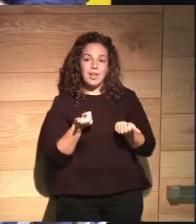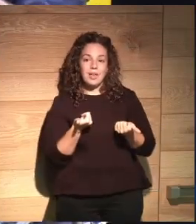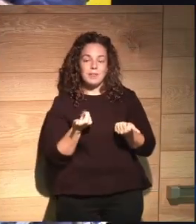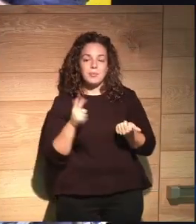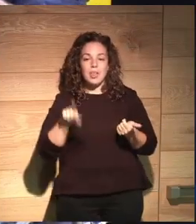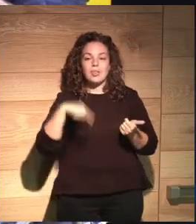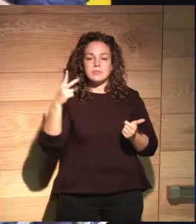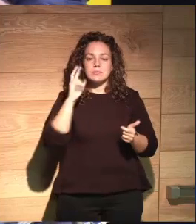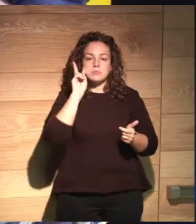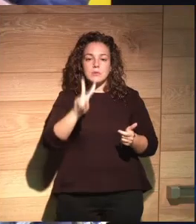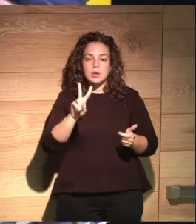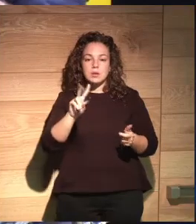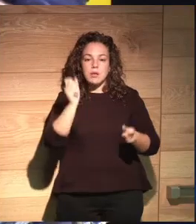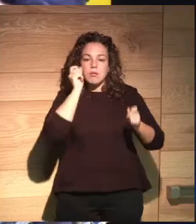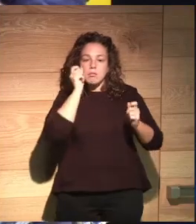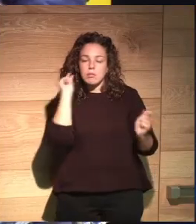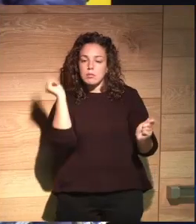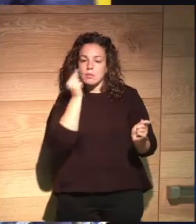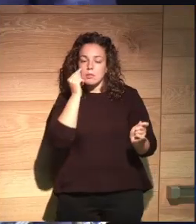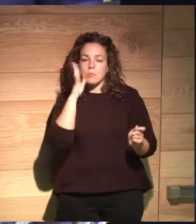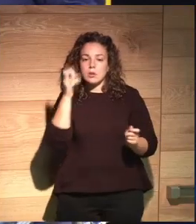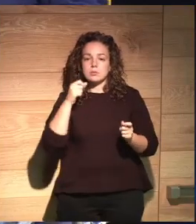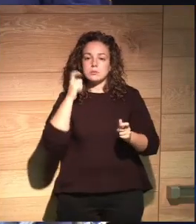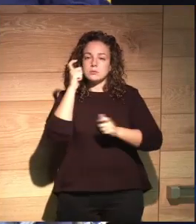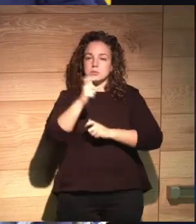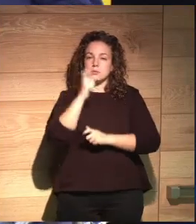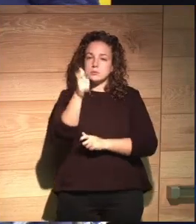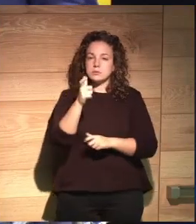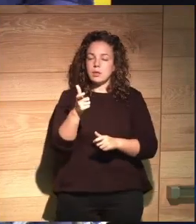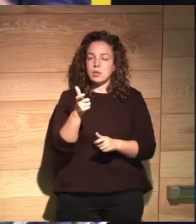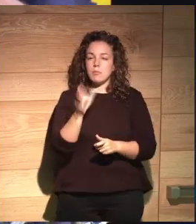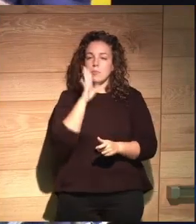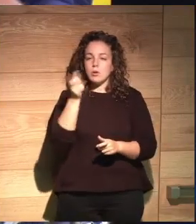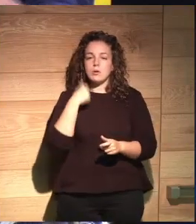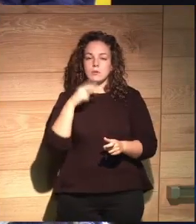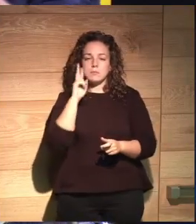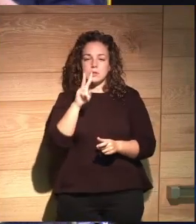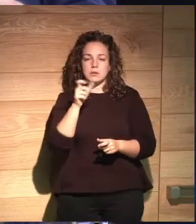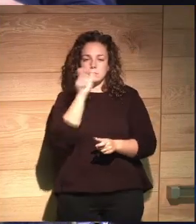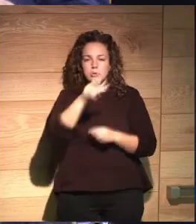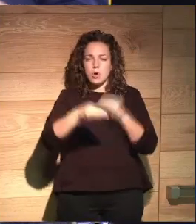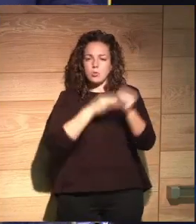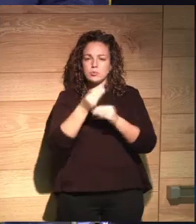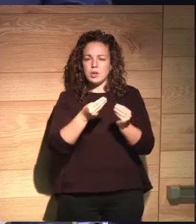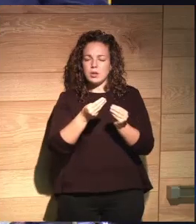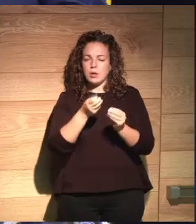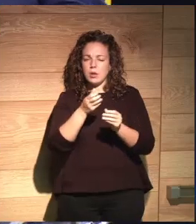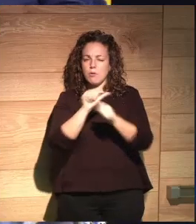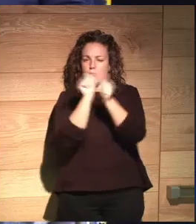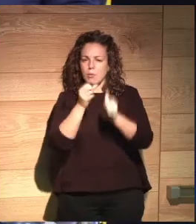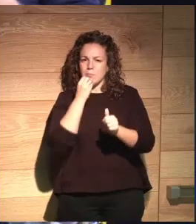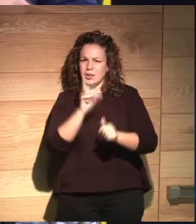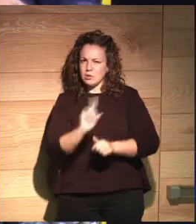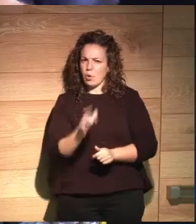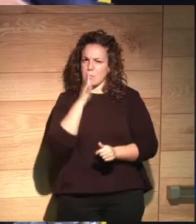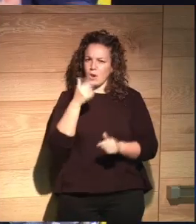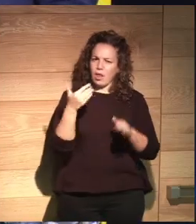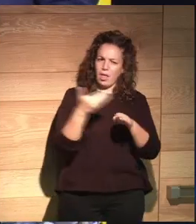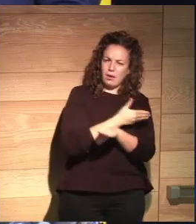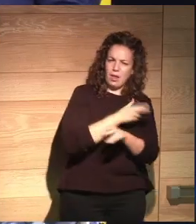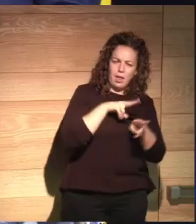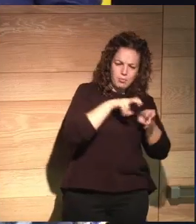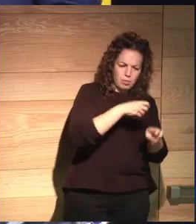veis que después de un cierto tiempo de la gente que lo utilizan también una manera que no es tan buena como pensadas en el principio pero nosotros